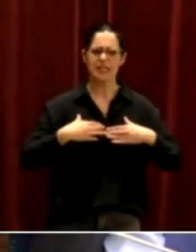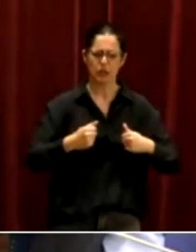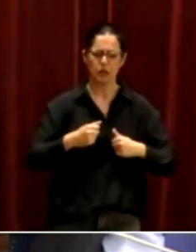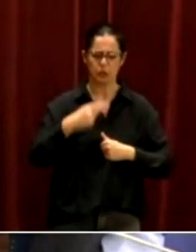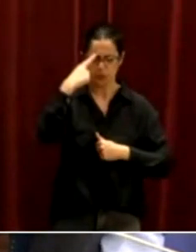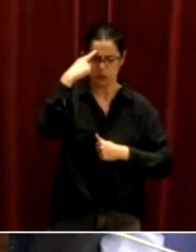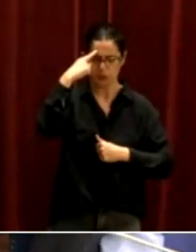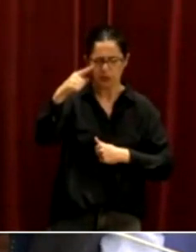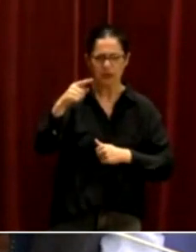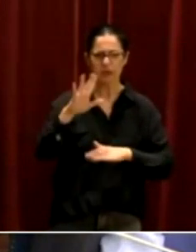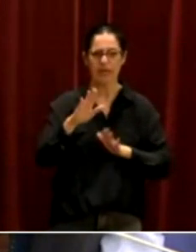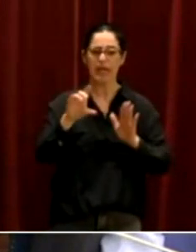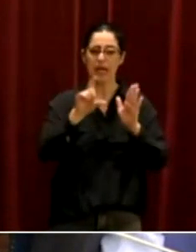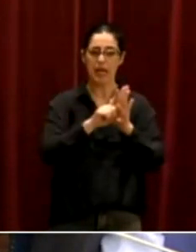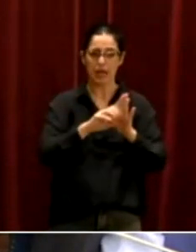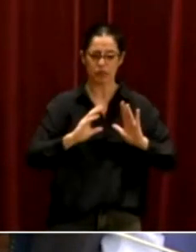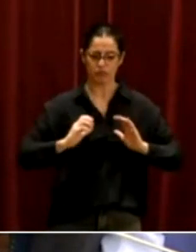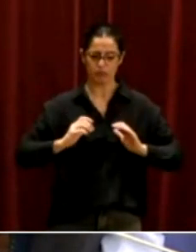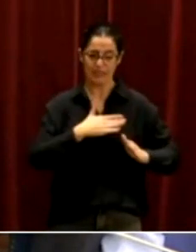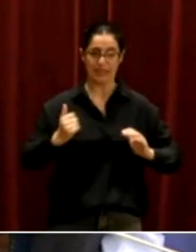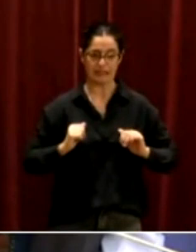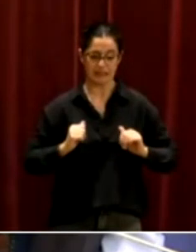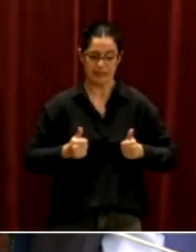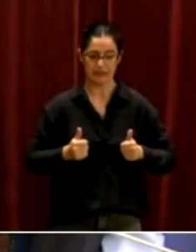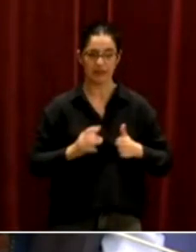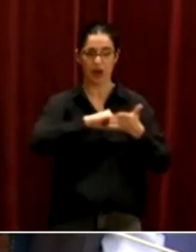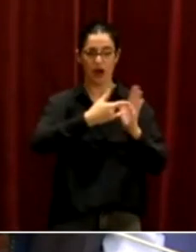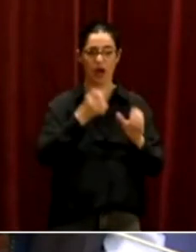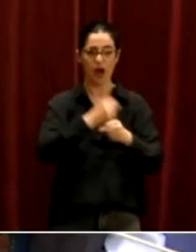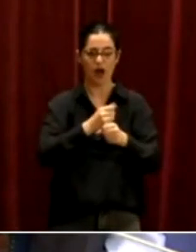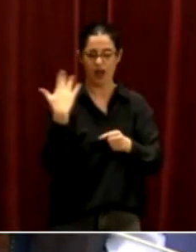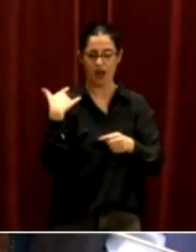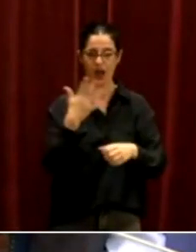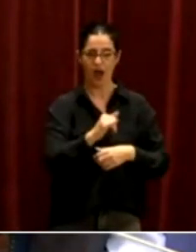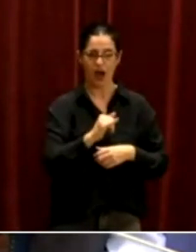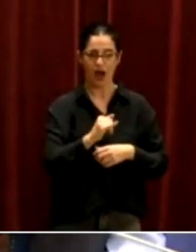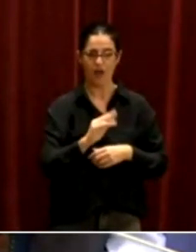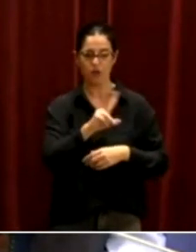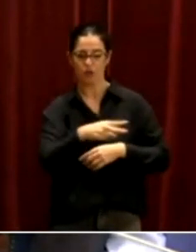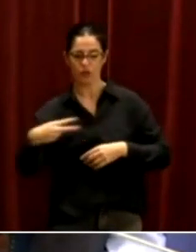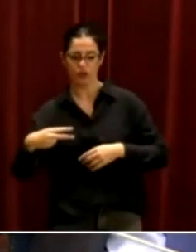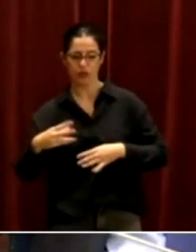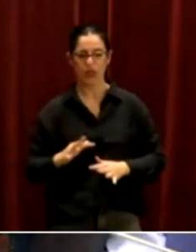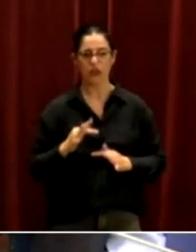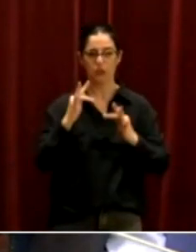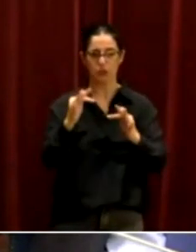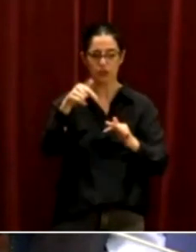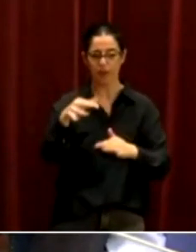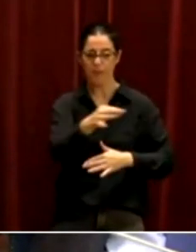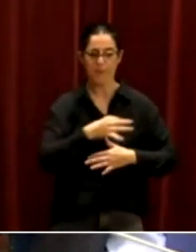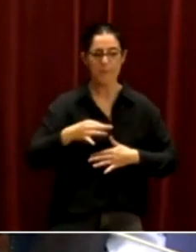que tanto la legislación que quieren poner en marcha como el plan de trabajo establecido den unos resultados óptimos para los ciudadanos de Baleares y podamos